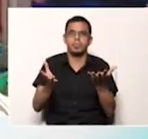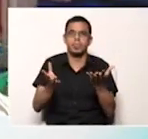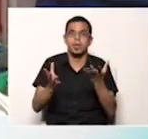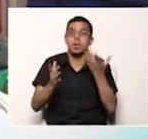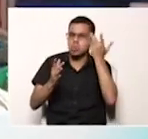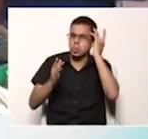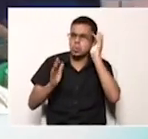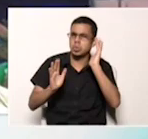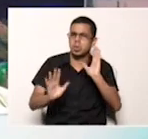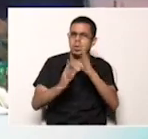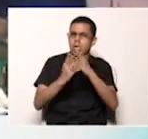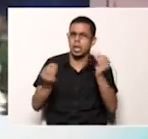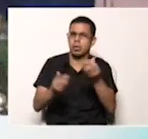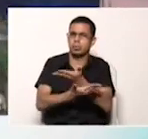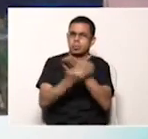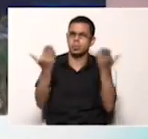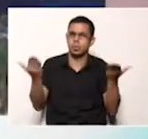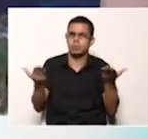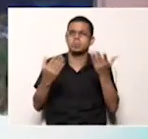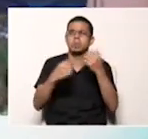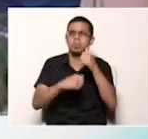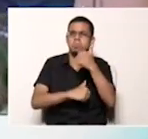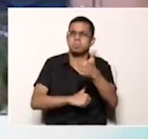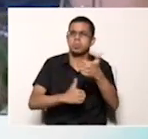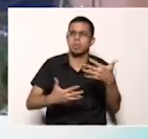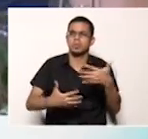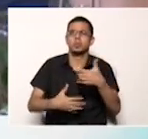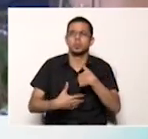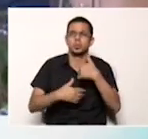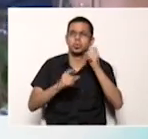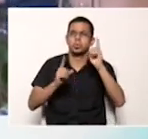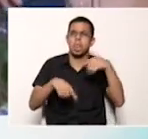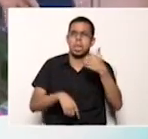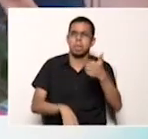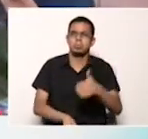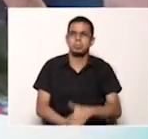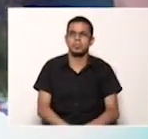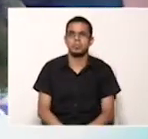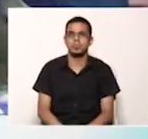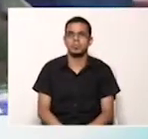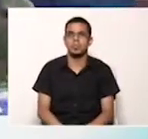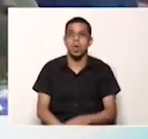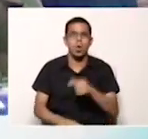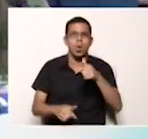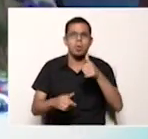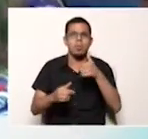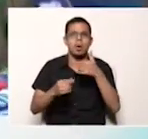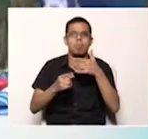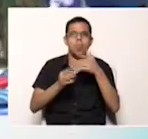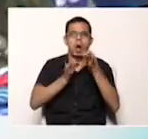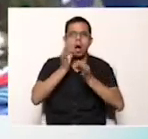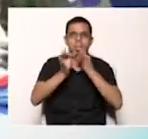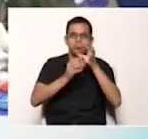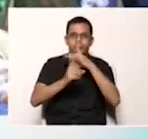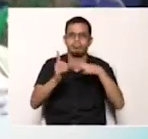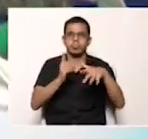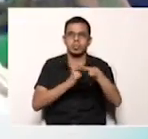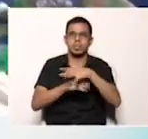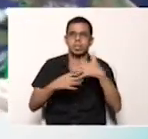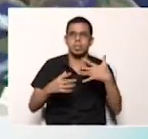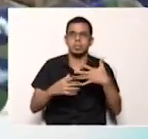bien en sus casas y en sus hogares. Hoy vamos a hablar de los ecosistemas, del clima,